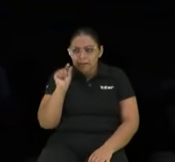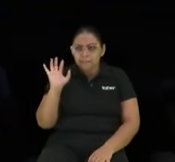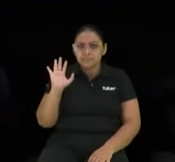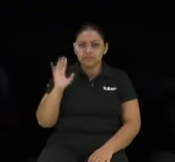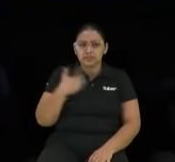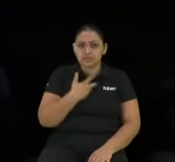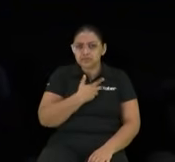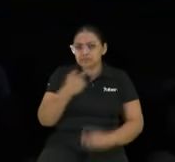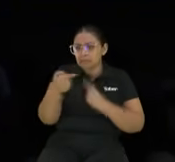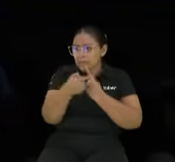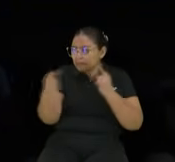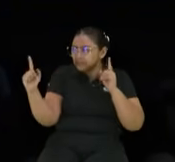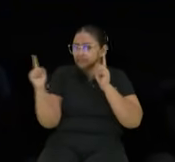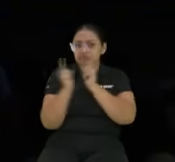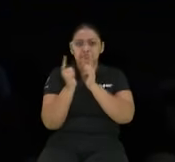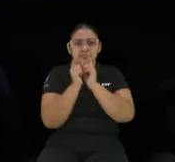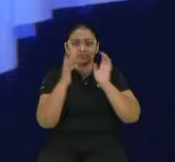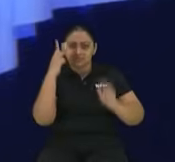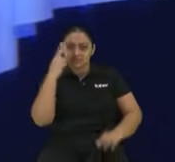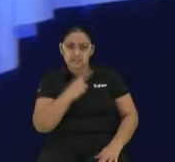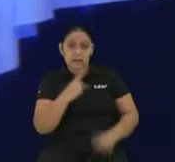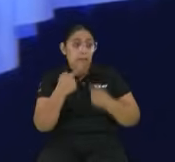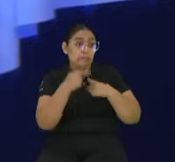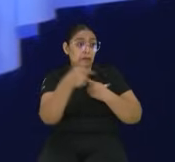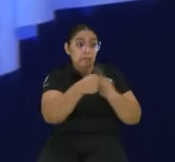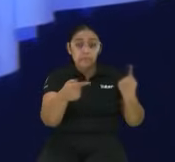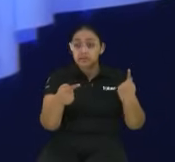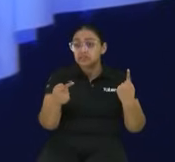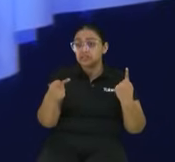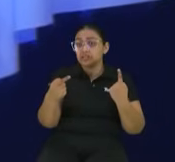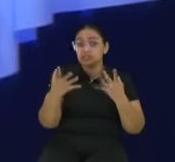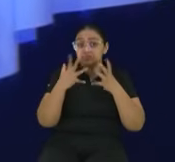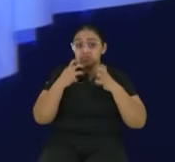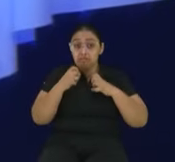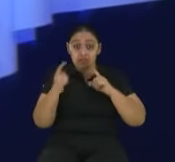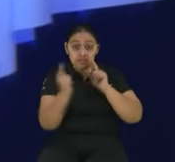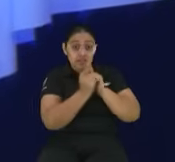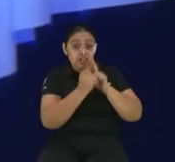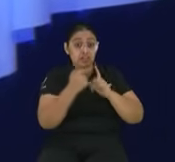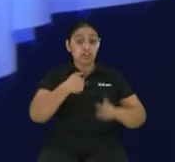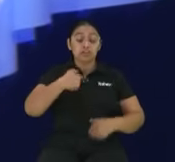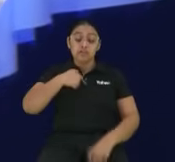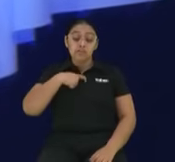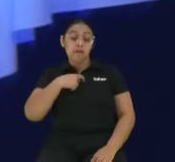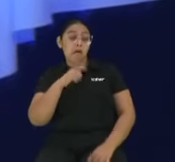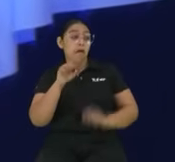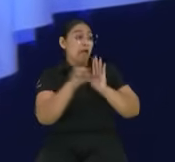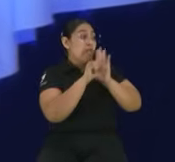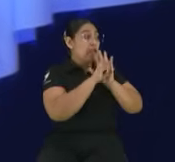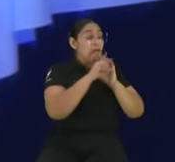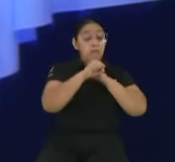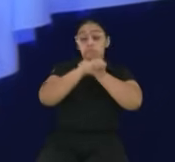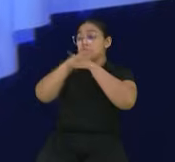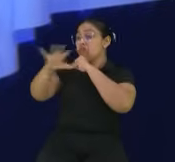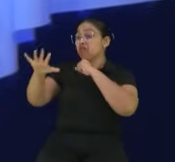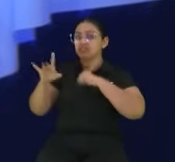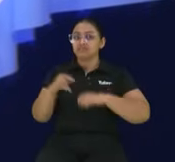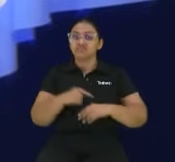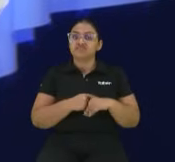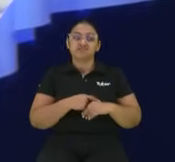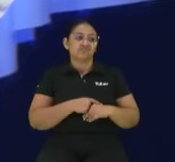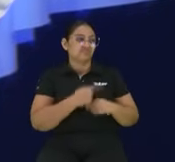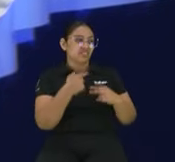encontrar Pero qué triste que nadie la anda buscando y dice aquí estoy y pasa No hoy no vamos a